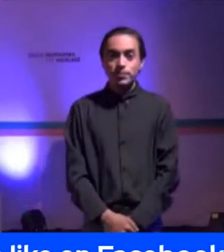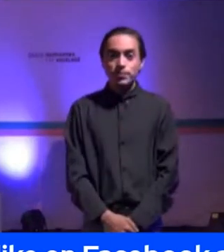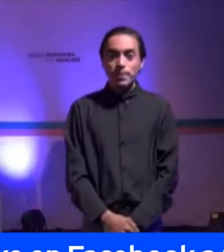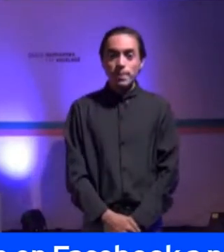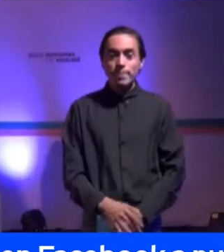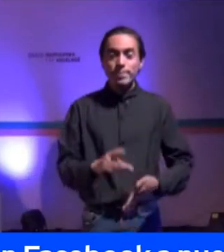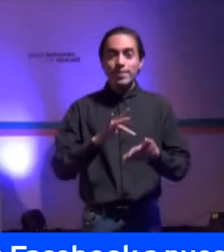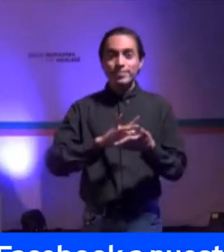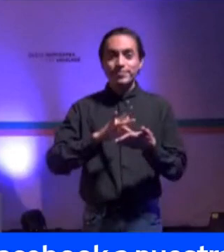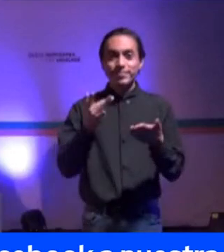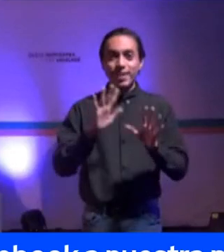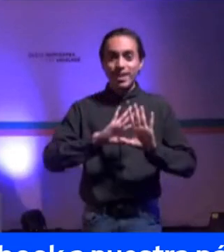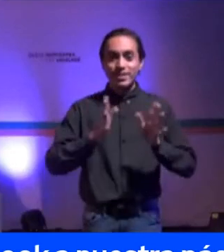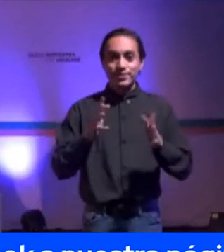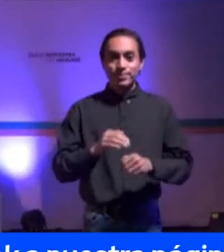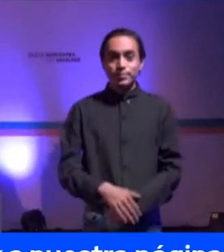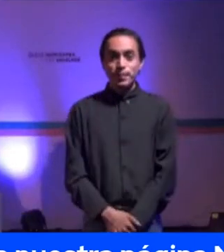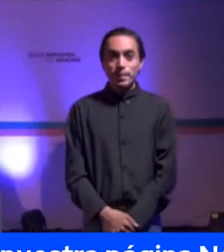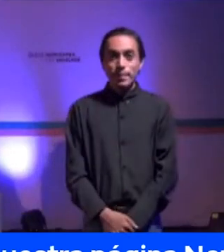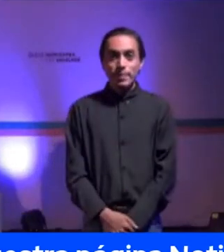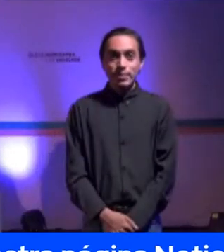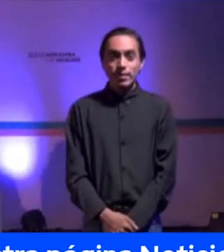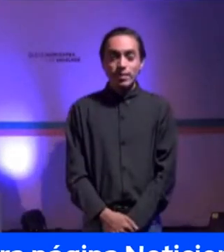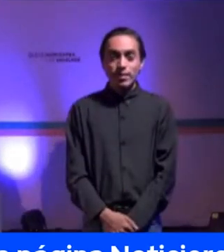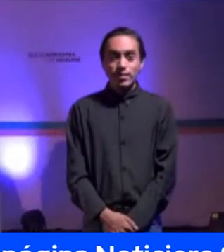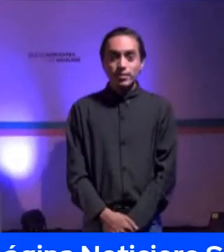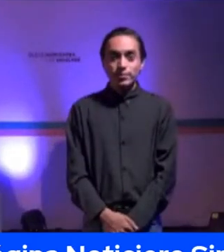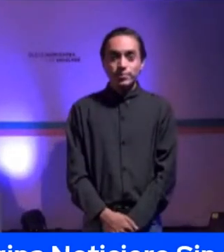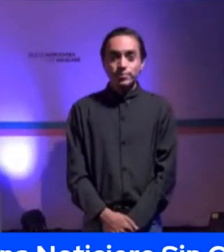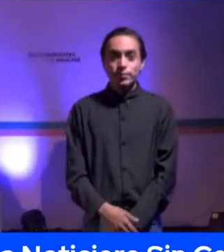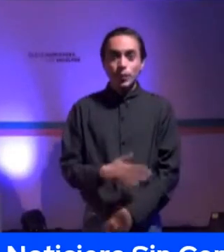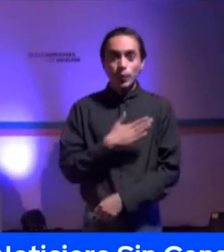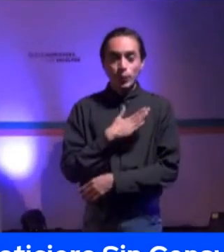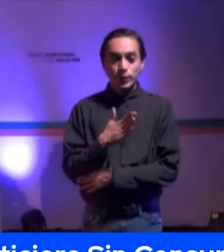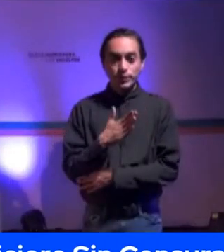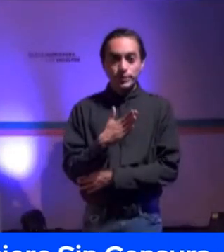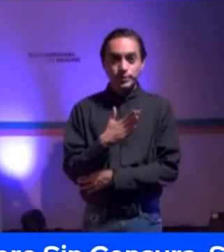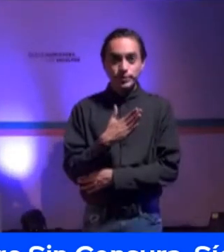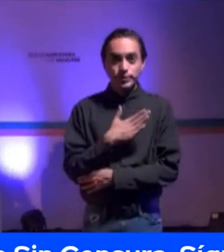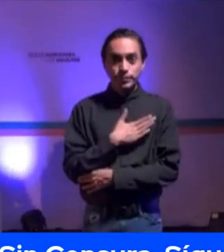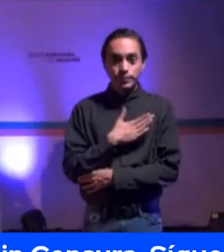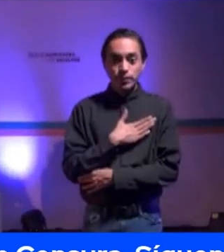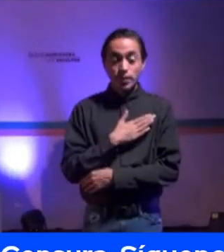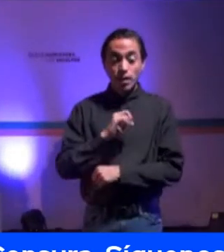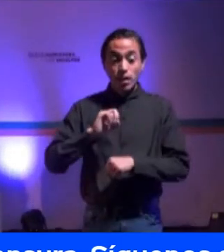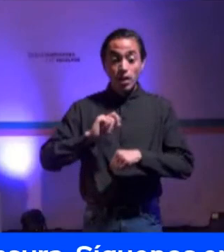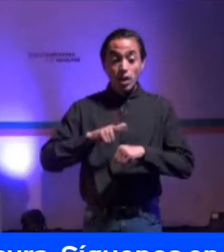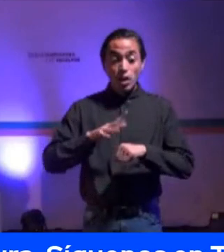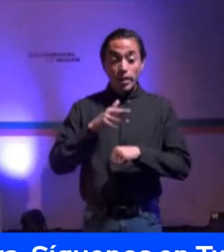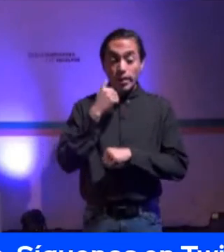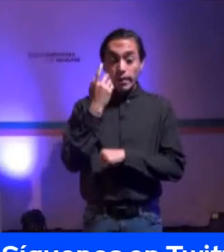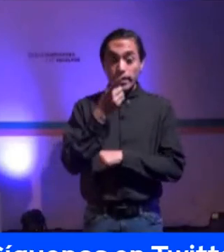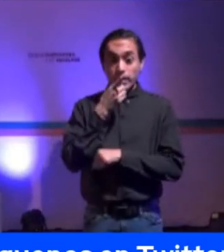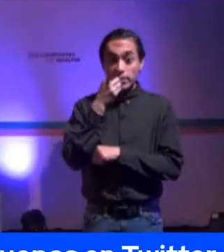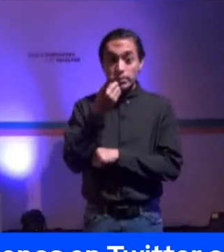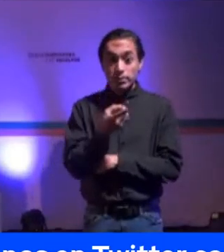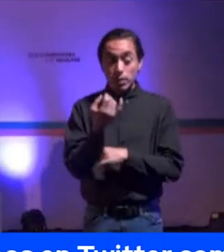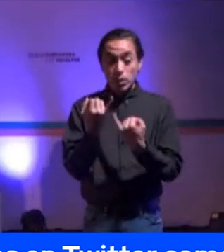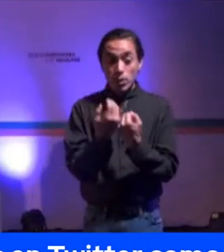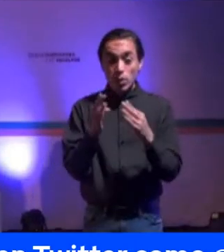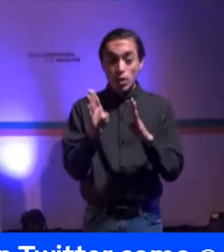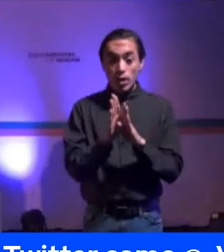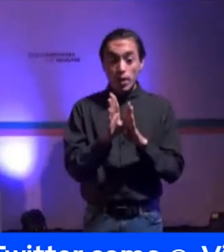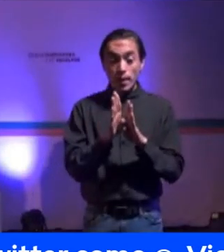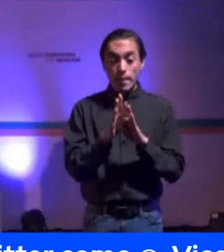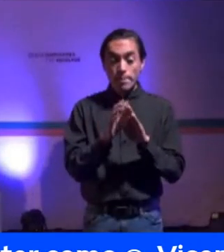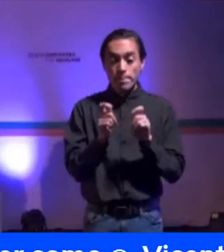gracias. ¿Ya? Sí. Bueno. No, algo que se me pasó decir por temas de logística, si